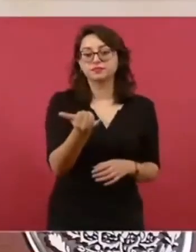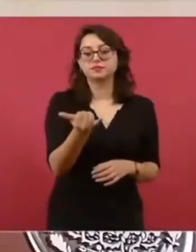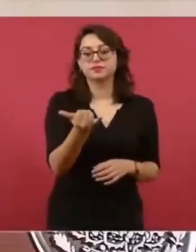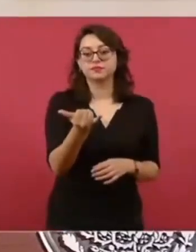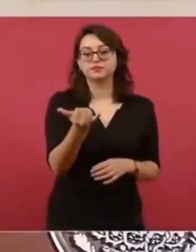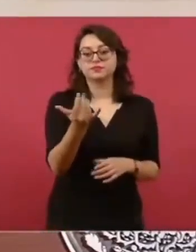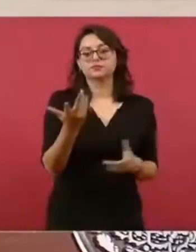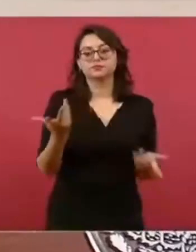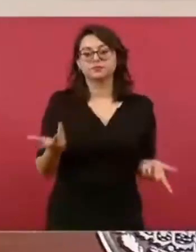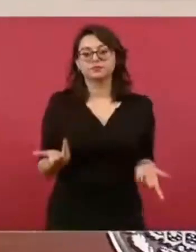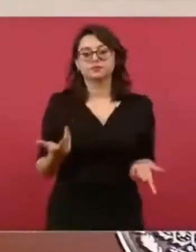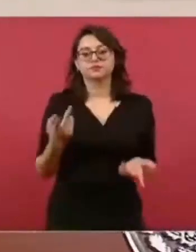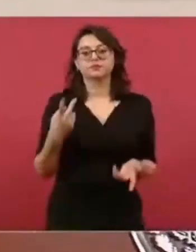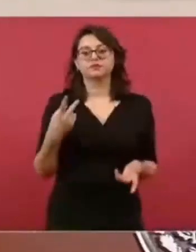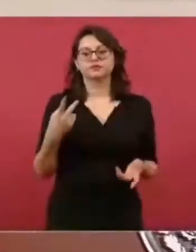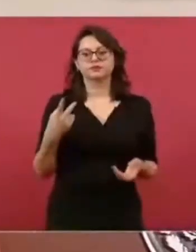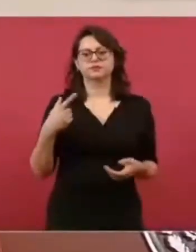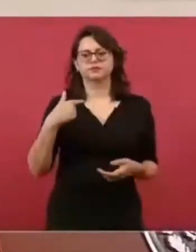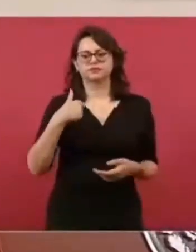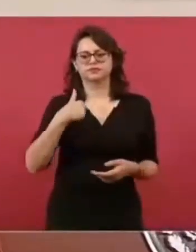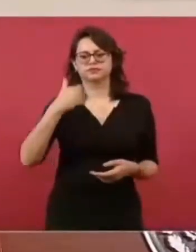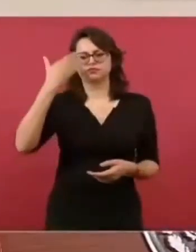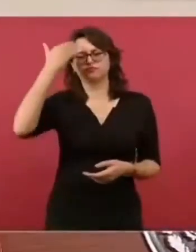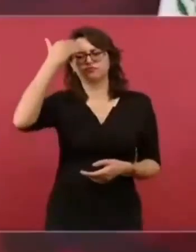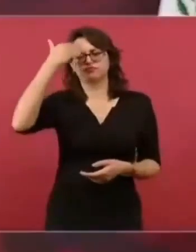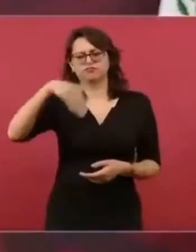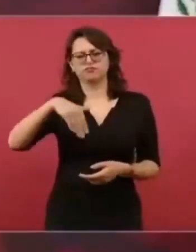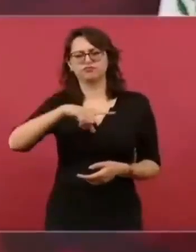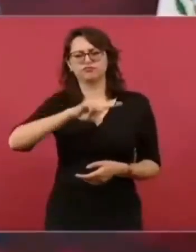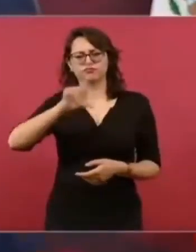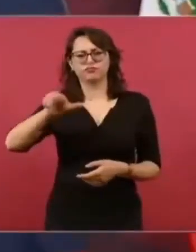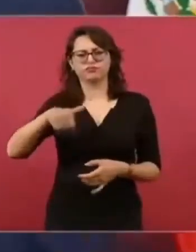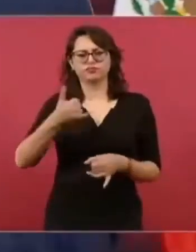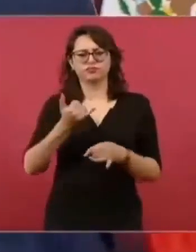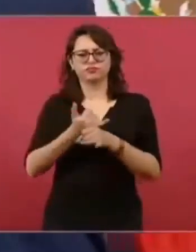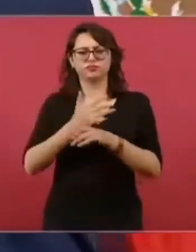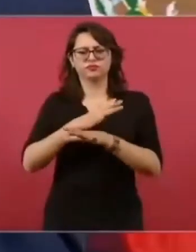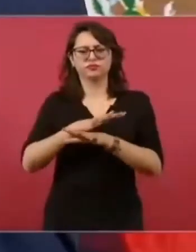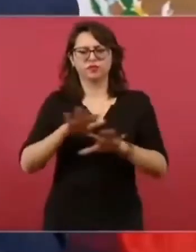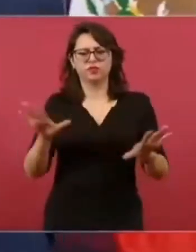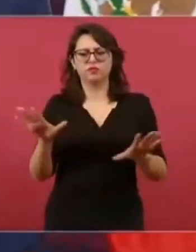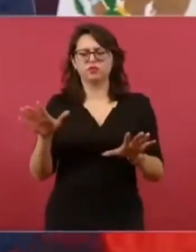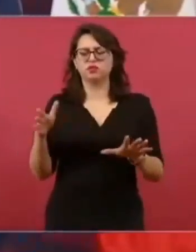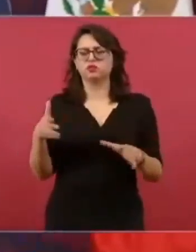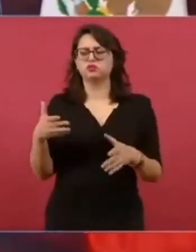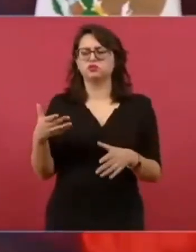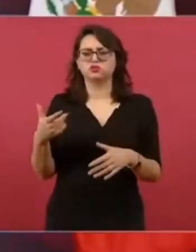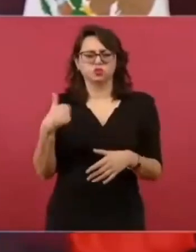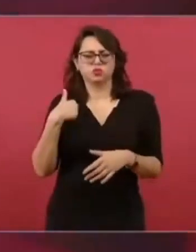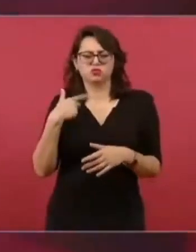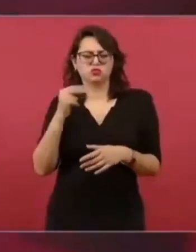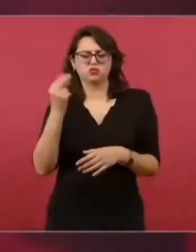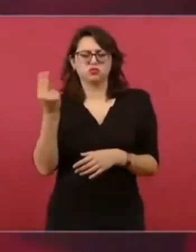se sabe todo y llega toda la información. No hay espionaje, pero sí hay inteligencia.